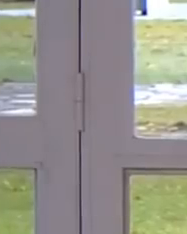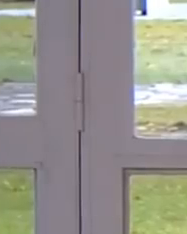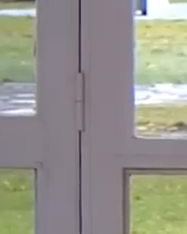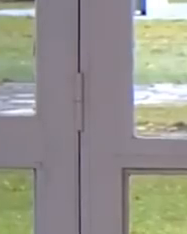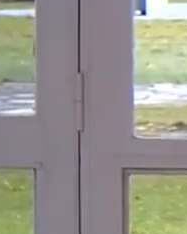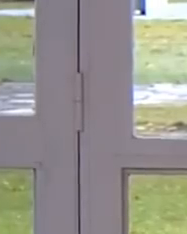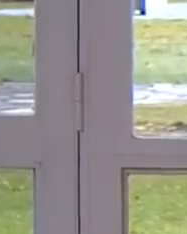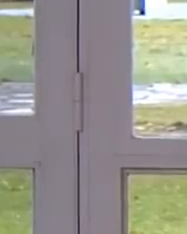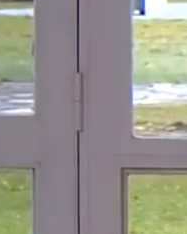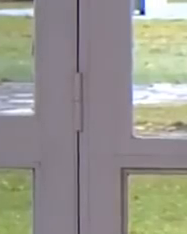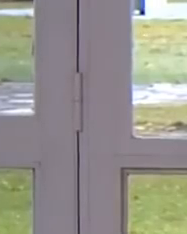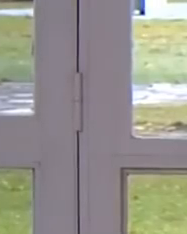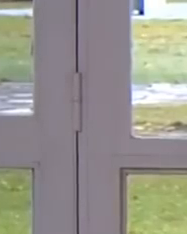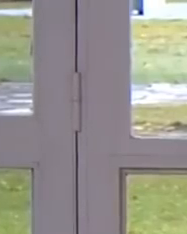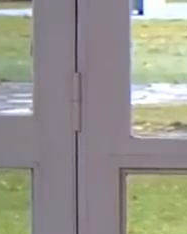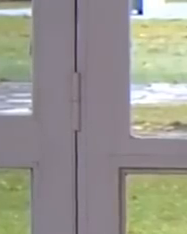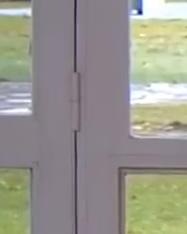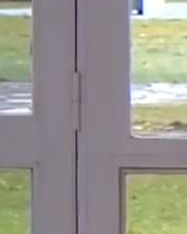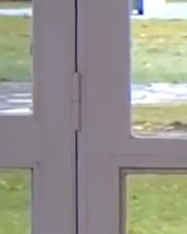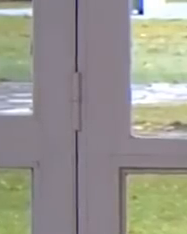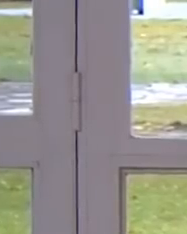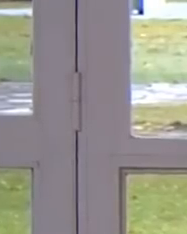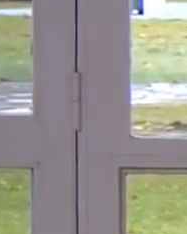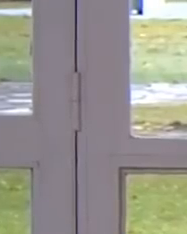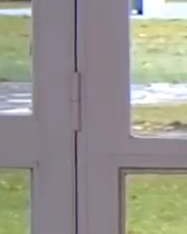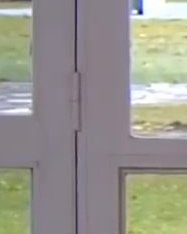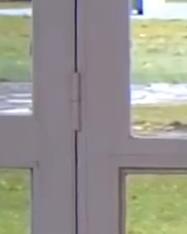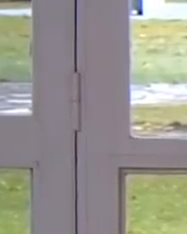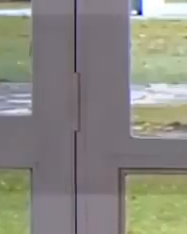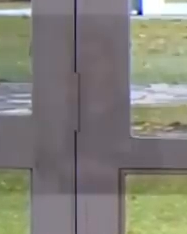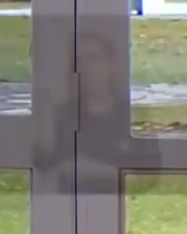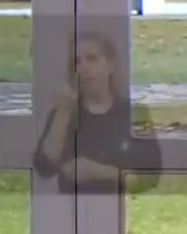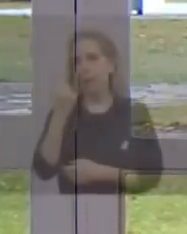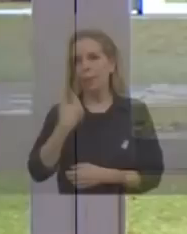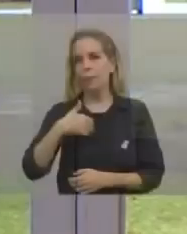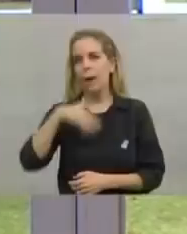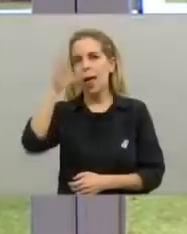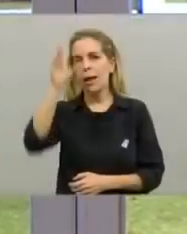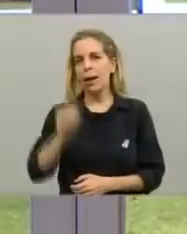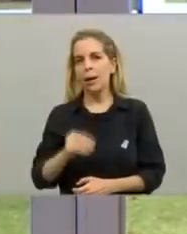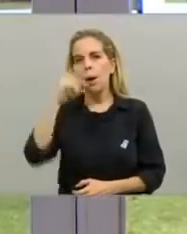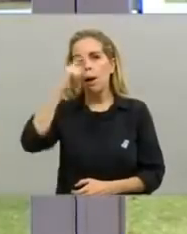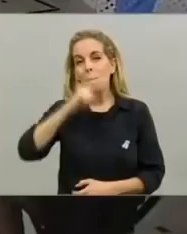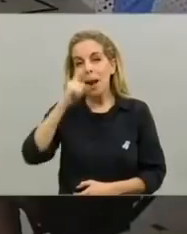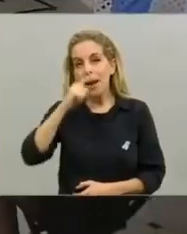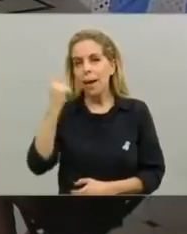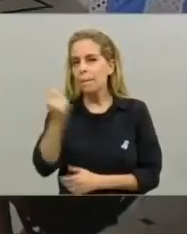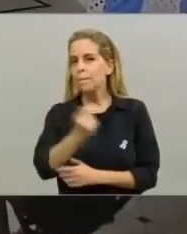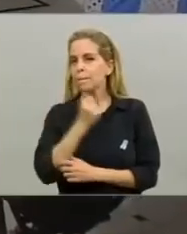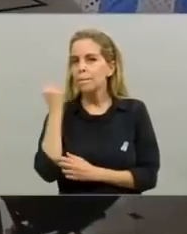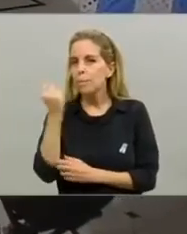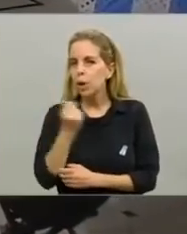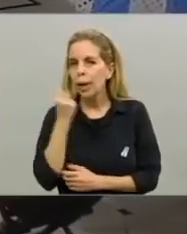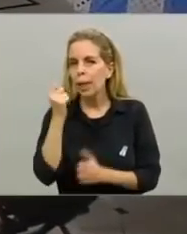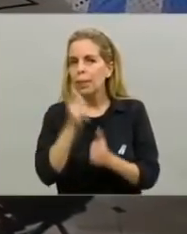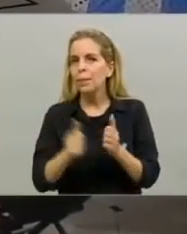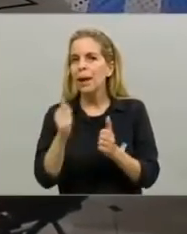Manuel Belgrano fue un hombre inmenso que tuvo la Argentina. Fue un hombre